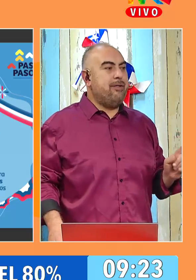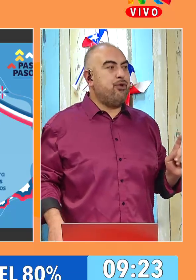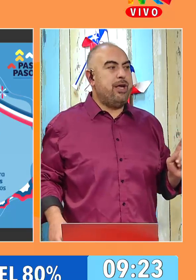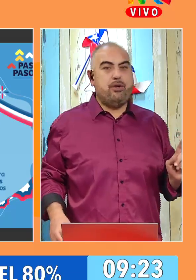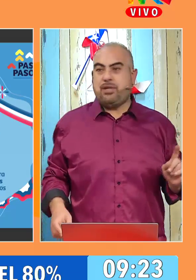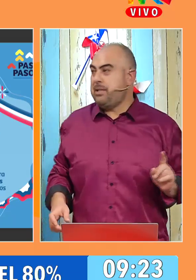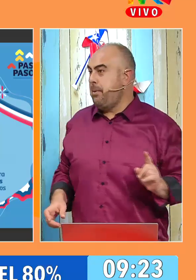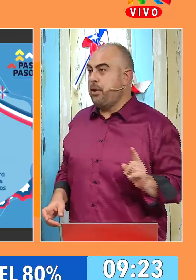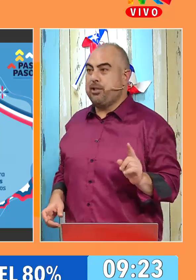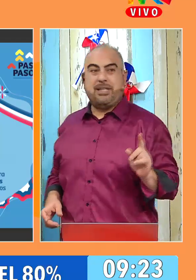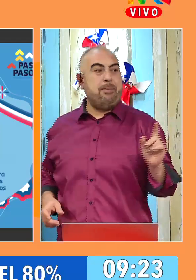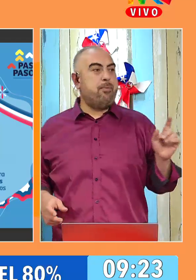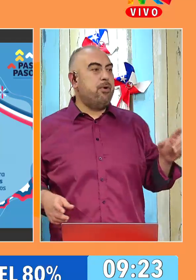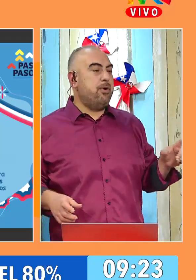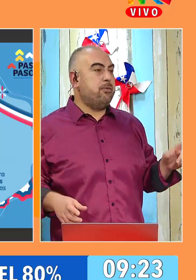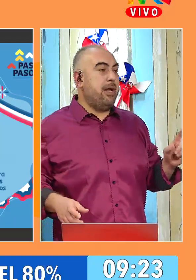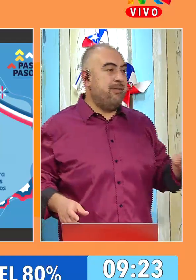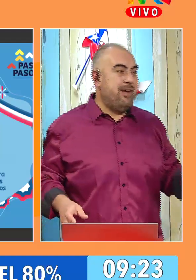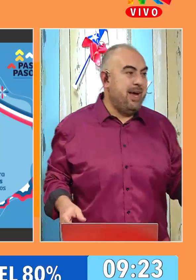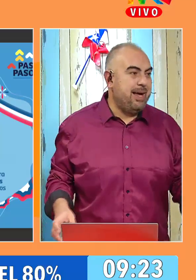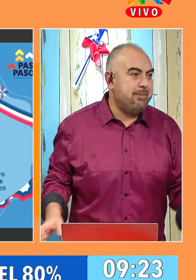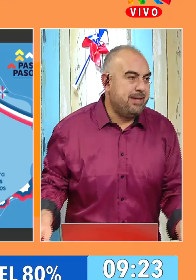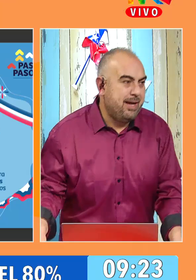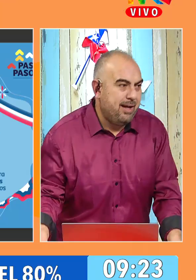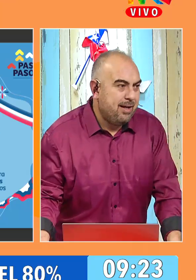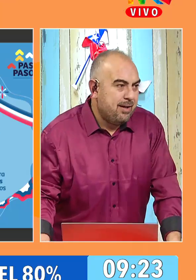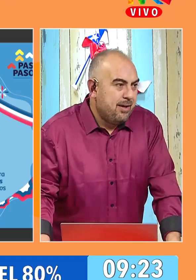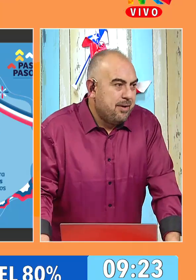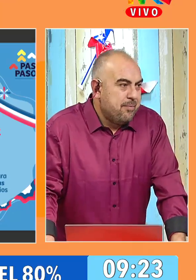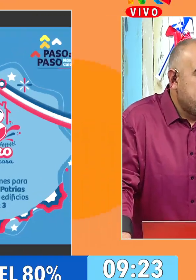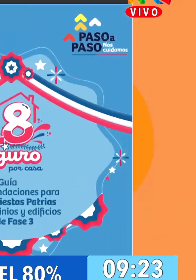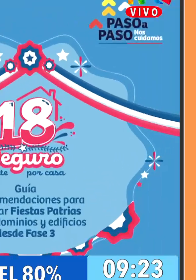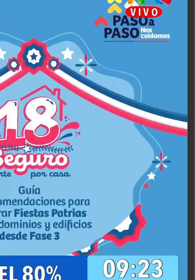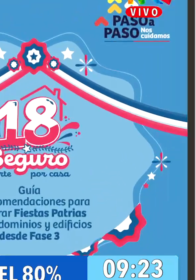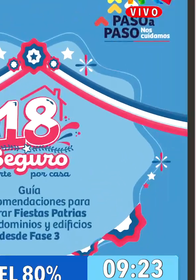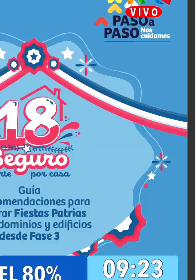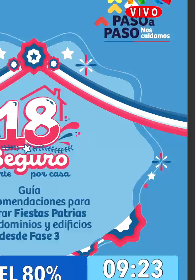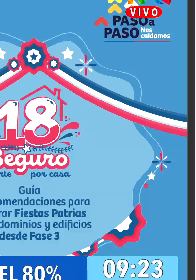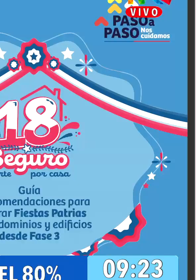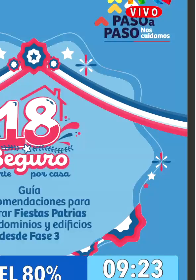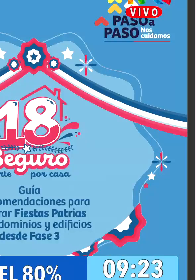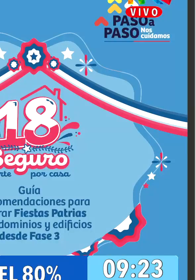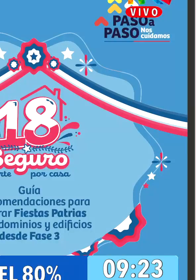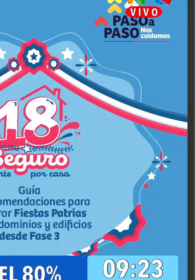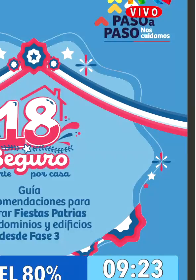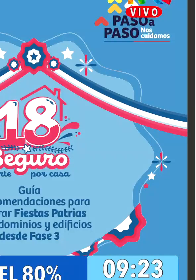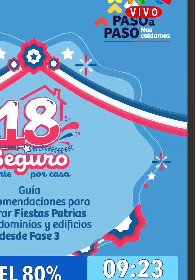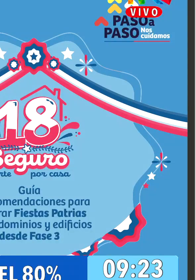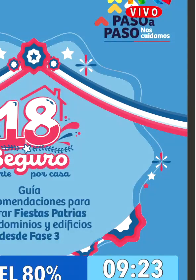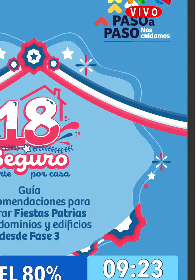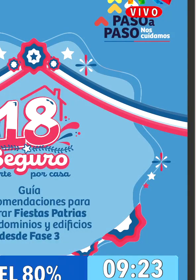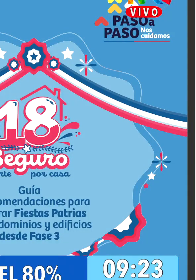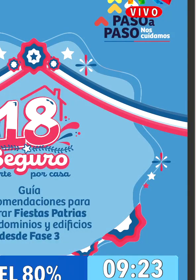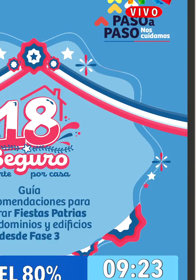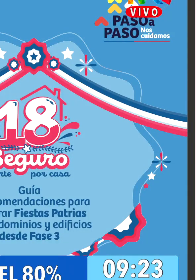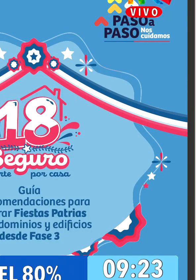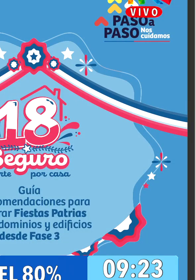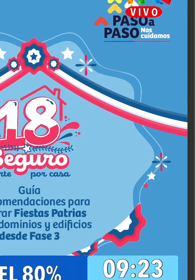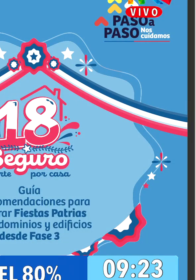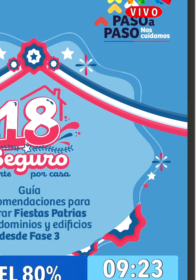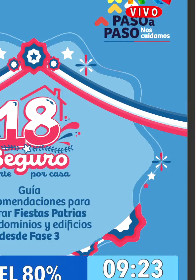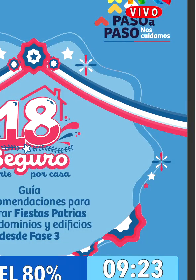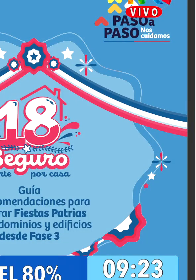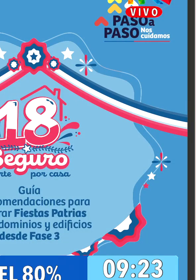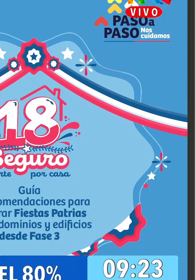que ir leyendo ahí. Vamos viendo, sí. No sé si me puedo... ¿Ves ahí, Matías? Si la vemos pantalla completa, ahí sí. A ver. Guía de recomendaciones para celebrar